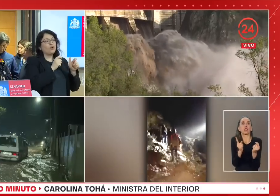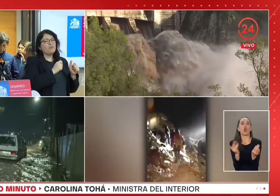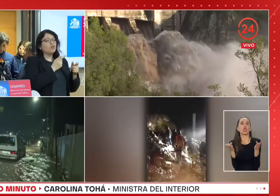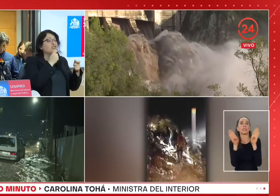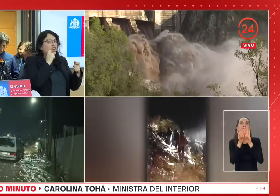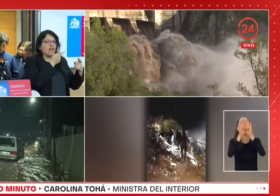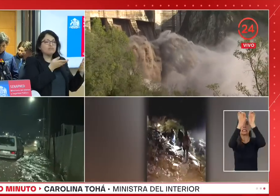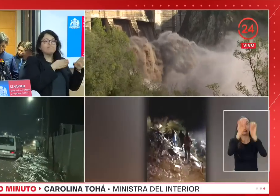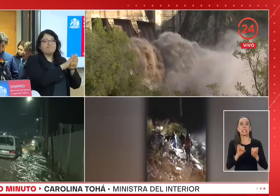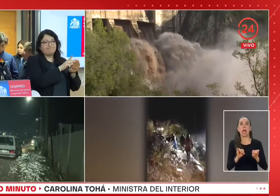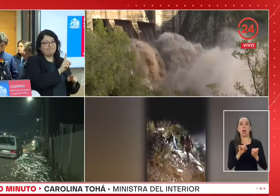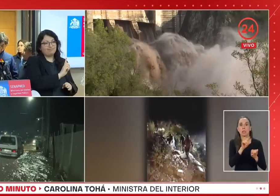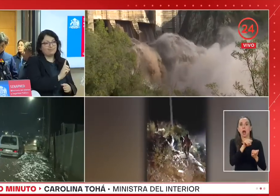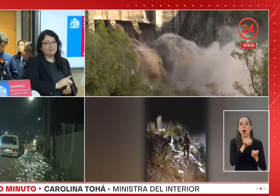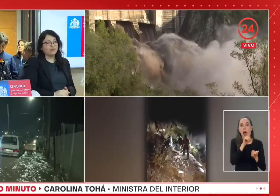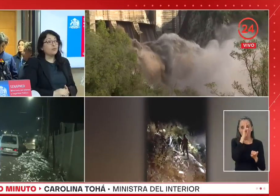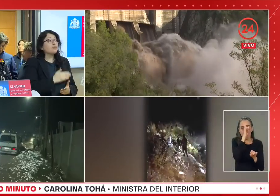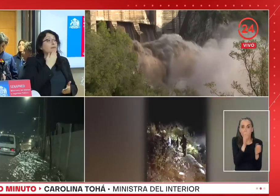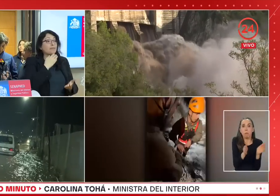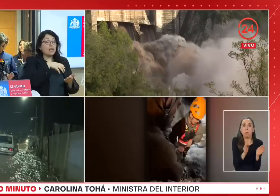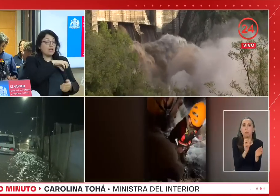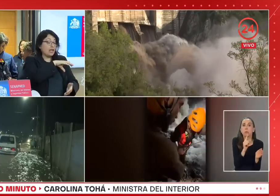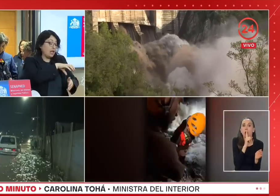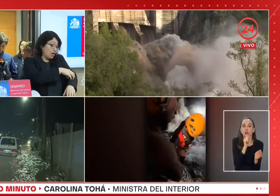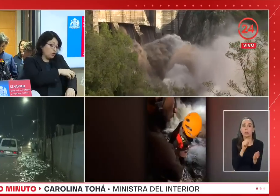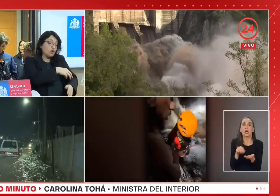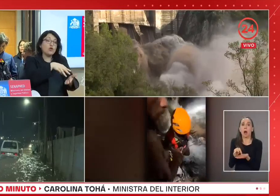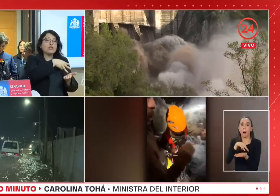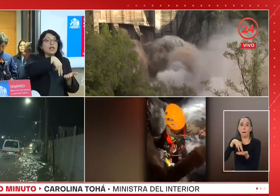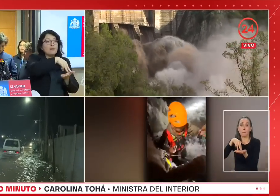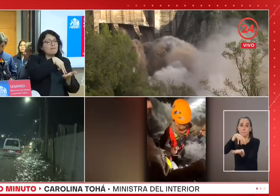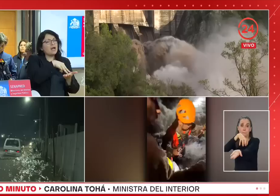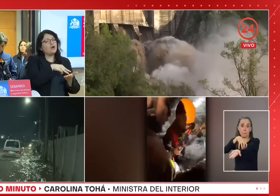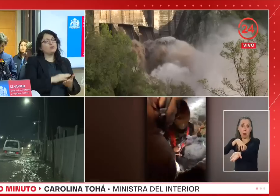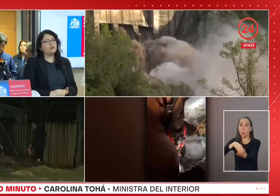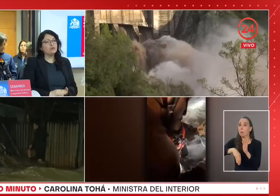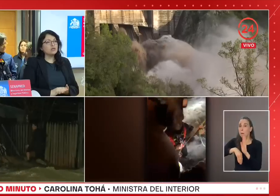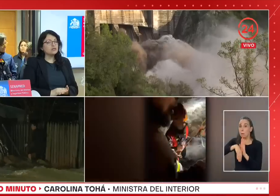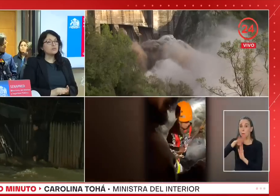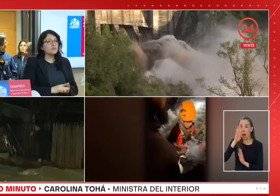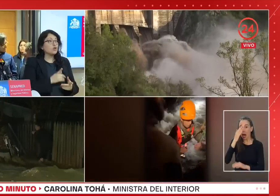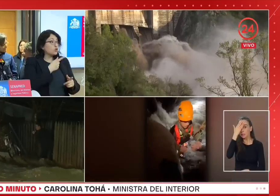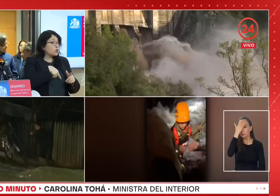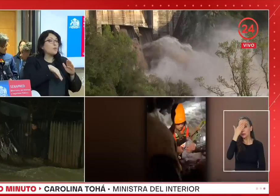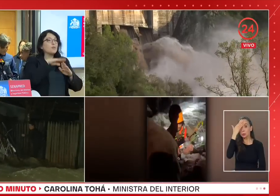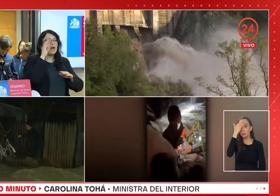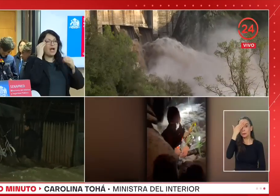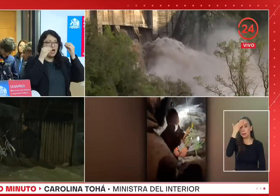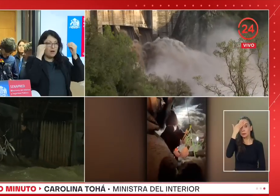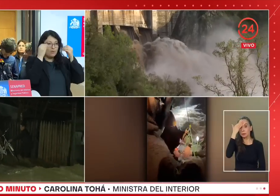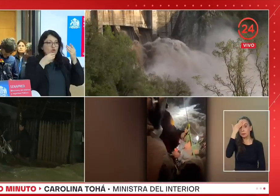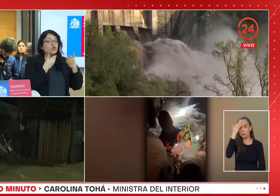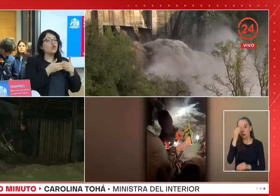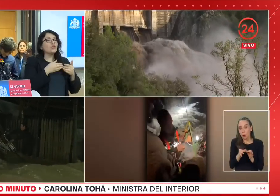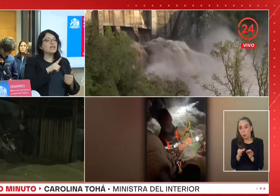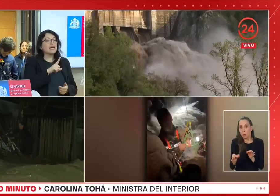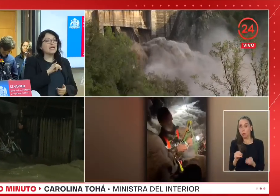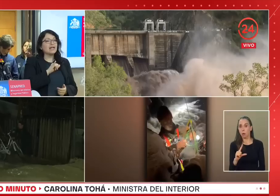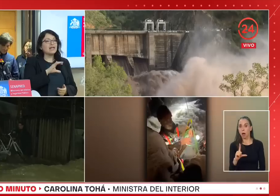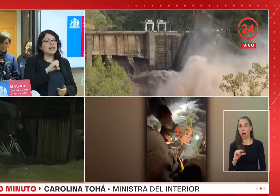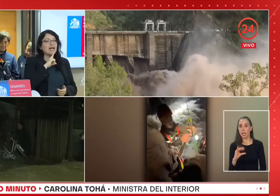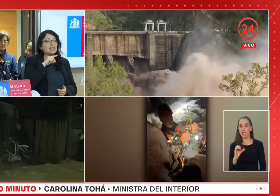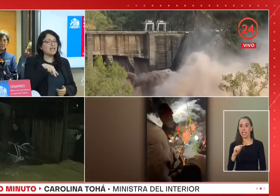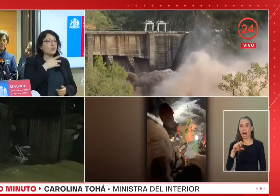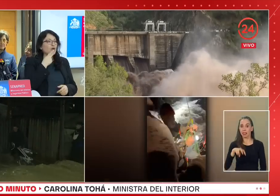que cerrar estas instalaciones en maule nuestra mayor digamos preocupación es en licantén